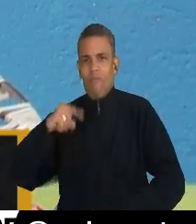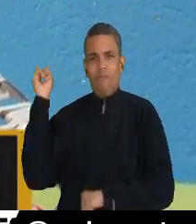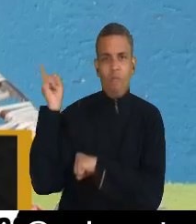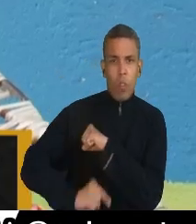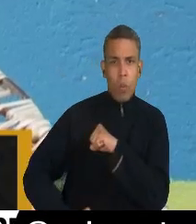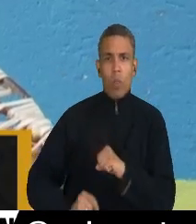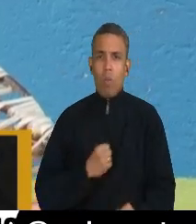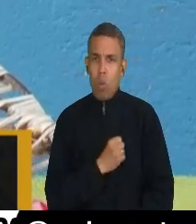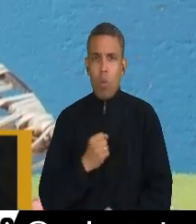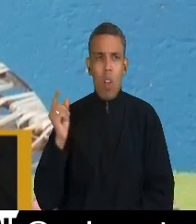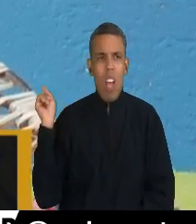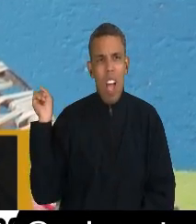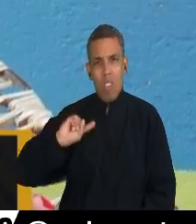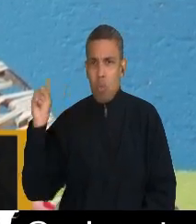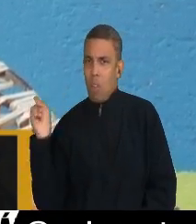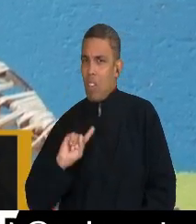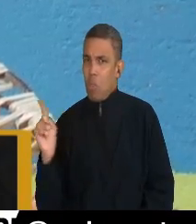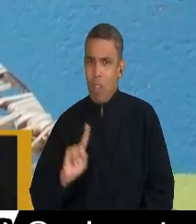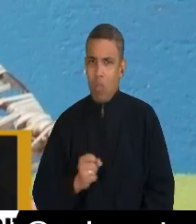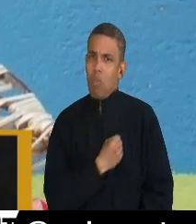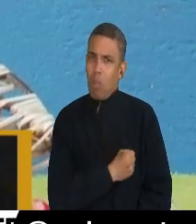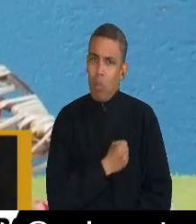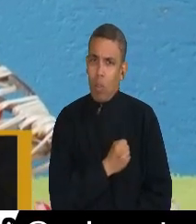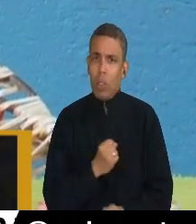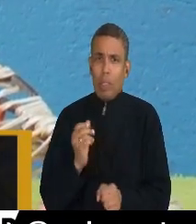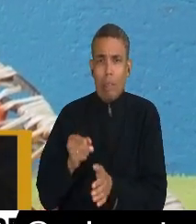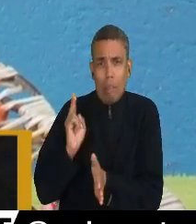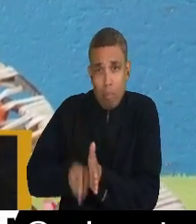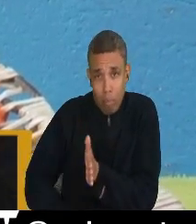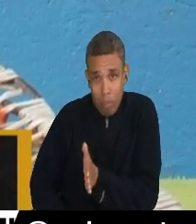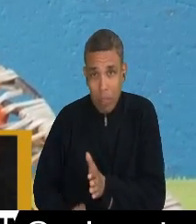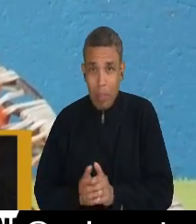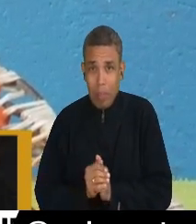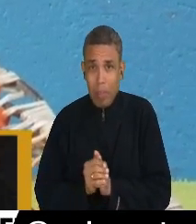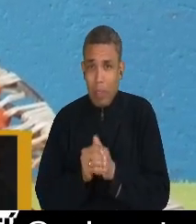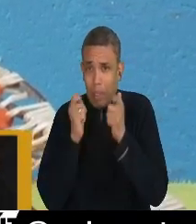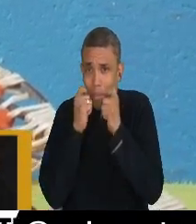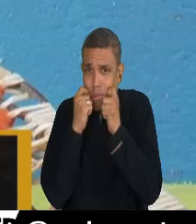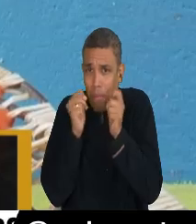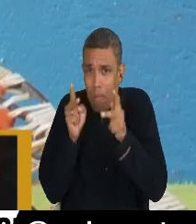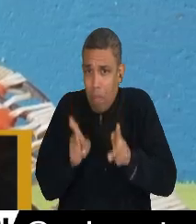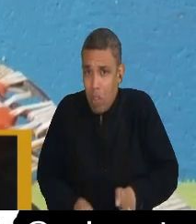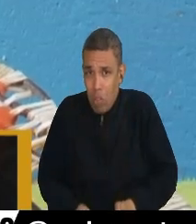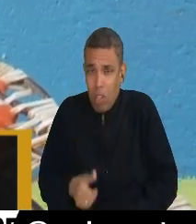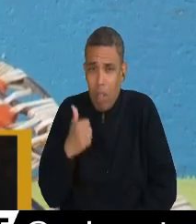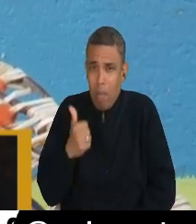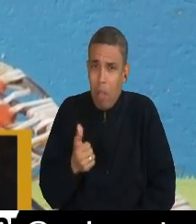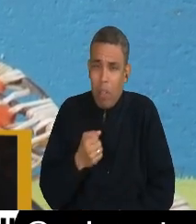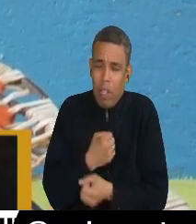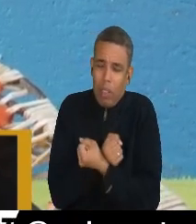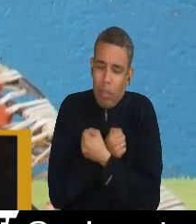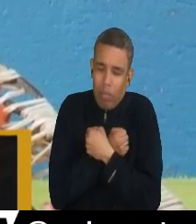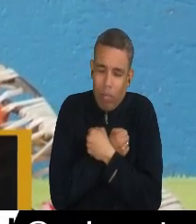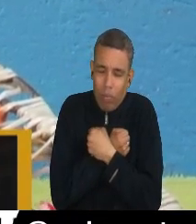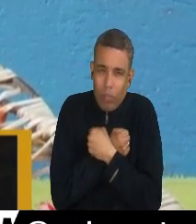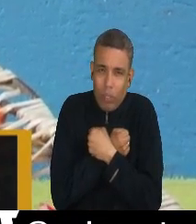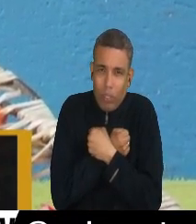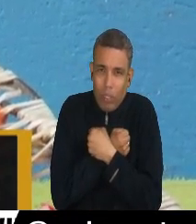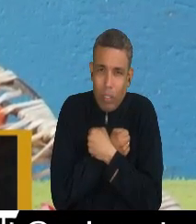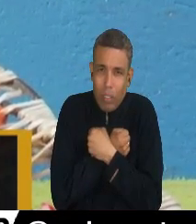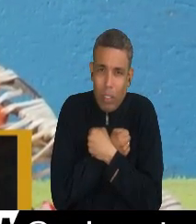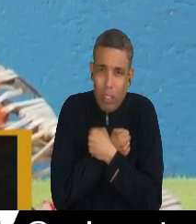condenen a muchos años de cárcel, porque el que mataron no era un perro, era un ser humano que era muy, nosotros lo amábamos mucho porque él era